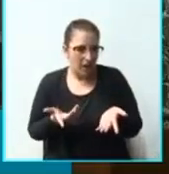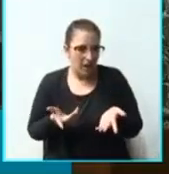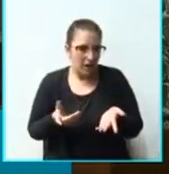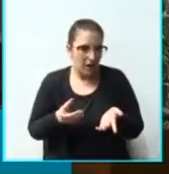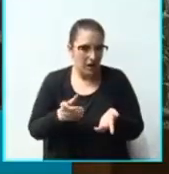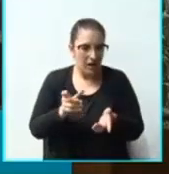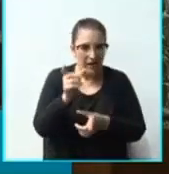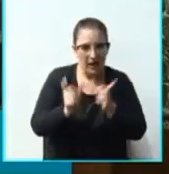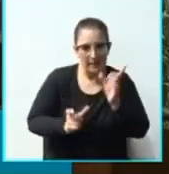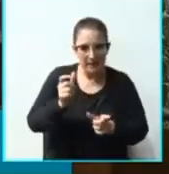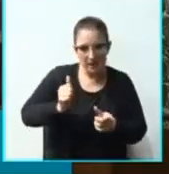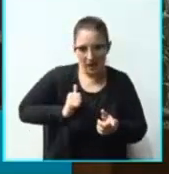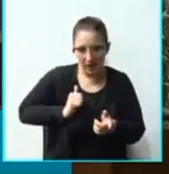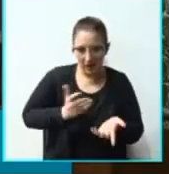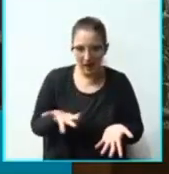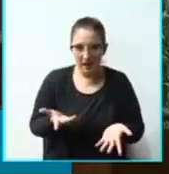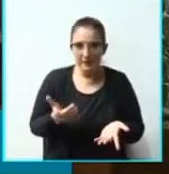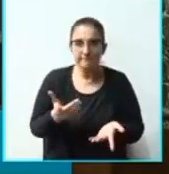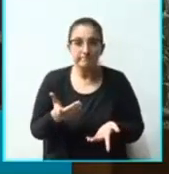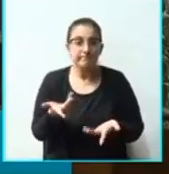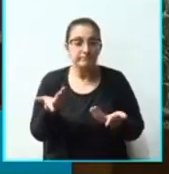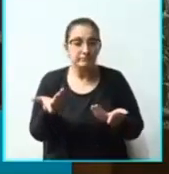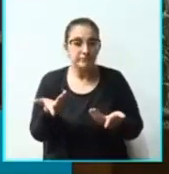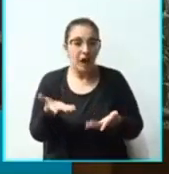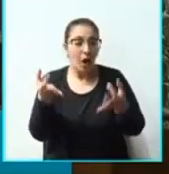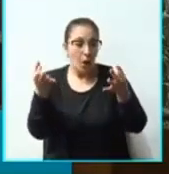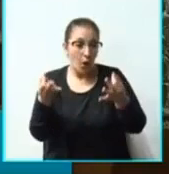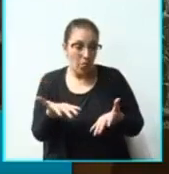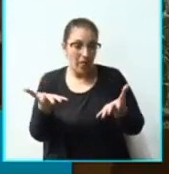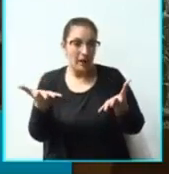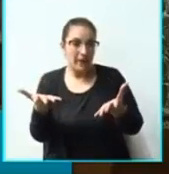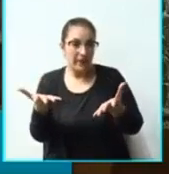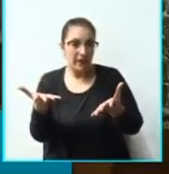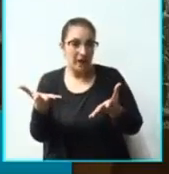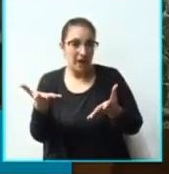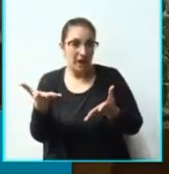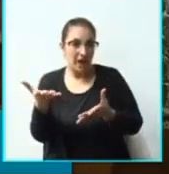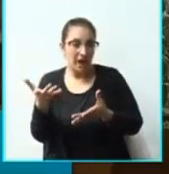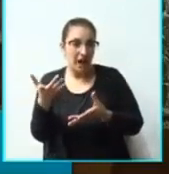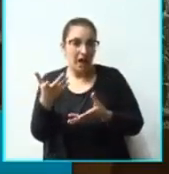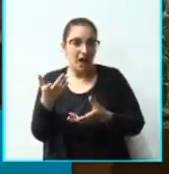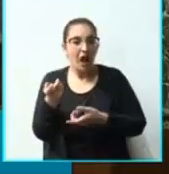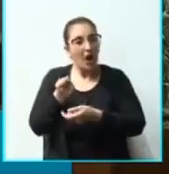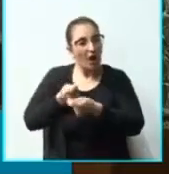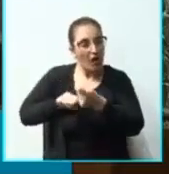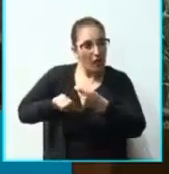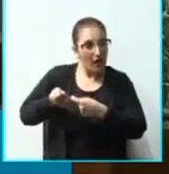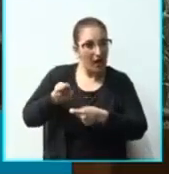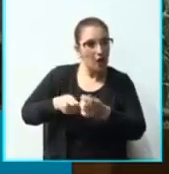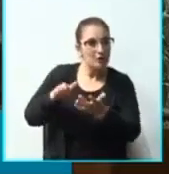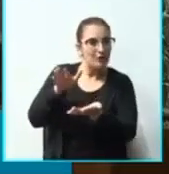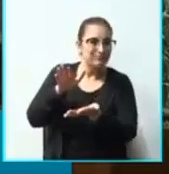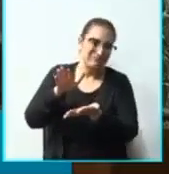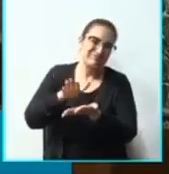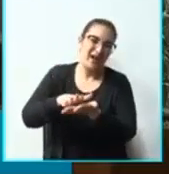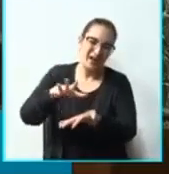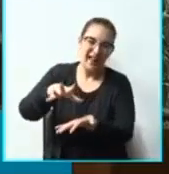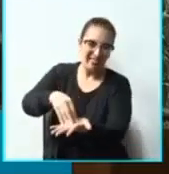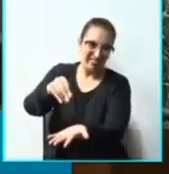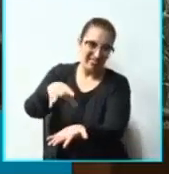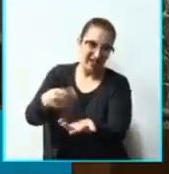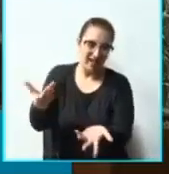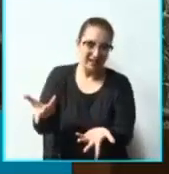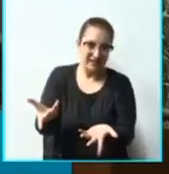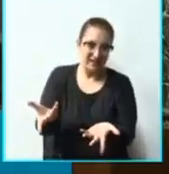de la dictadura cívico-militar? Precisamente las negociaciones, los negociados sobre las tierras. Era algo que